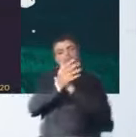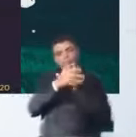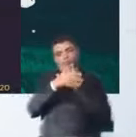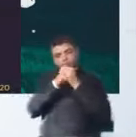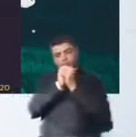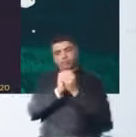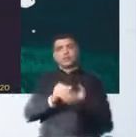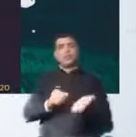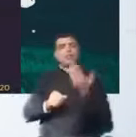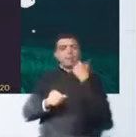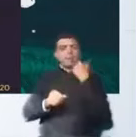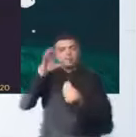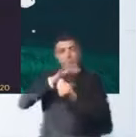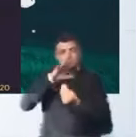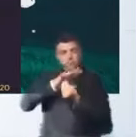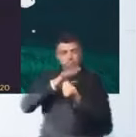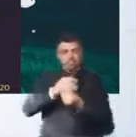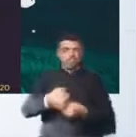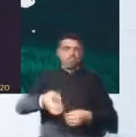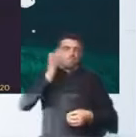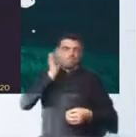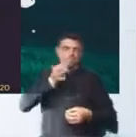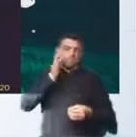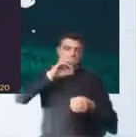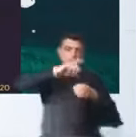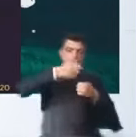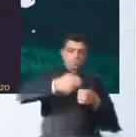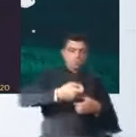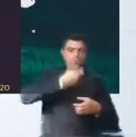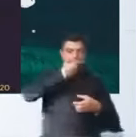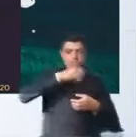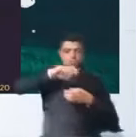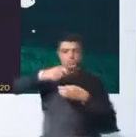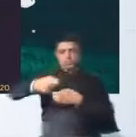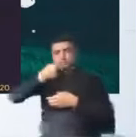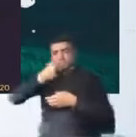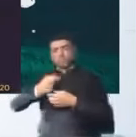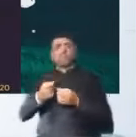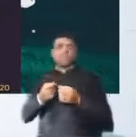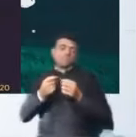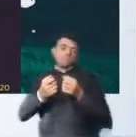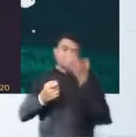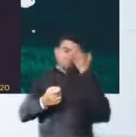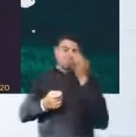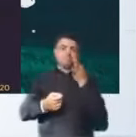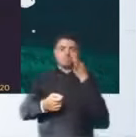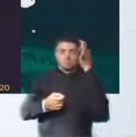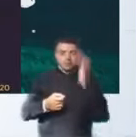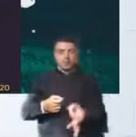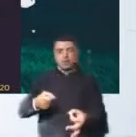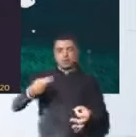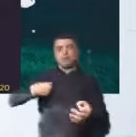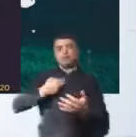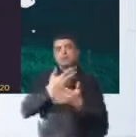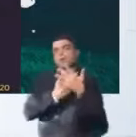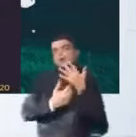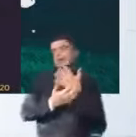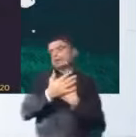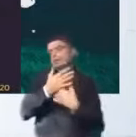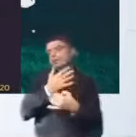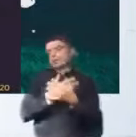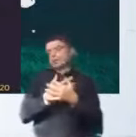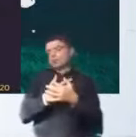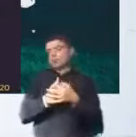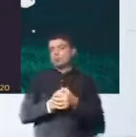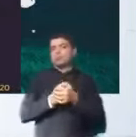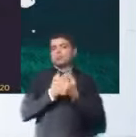consumiendo Cordyceps sinensis, porque definitivamente está en nuestras manos que las cosas paren. Si usted se